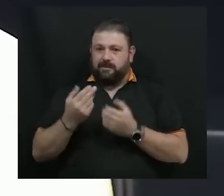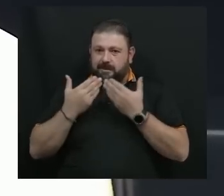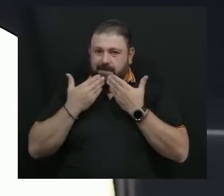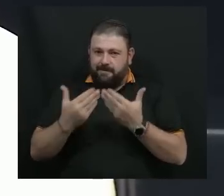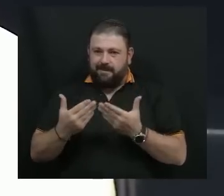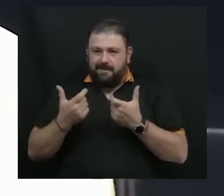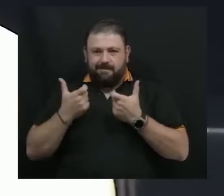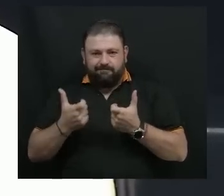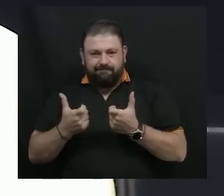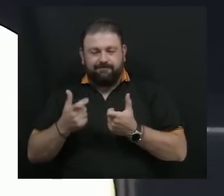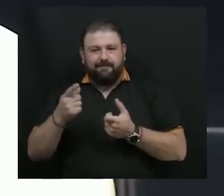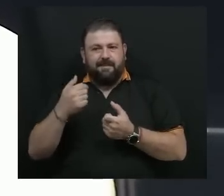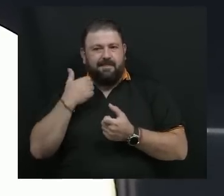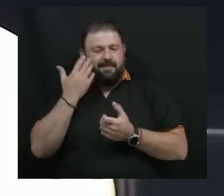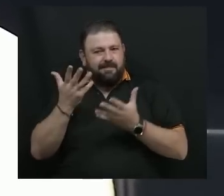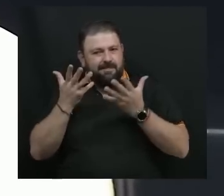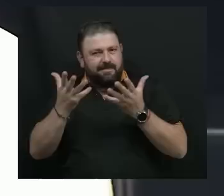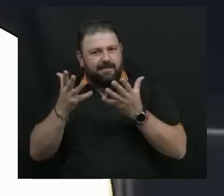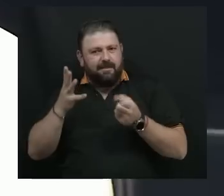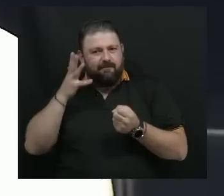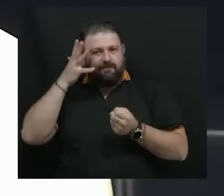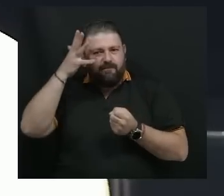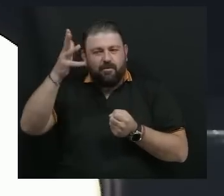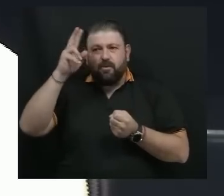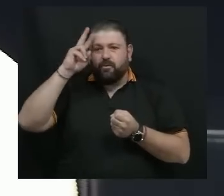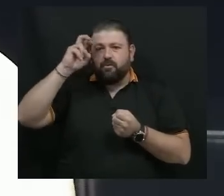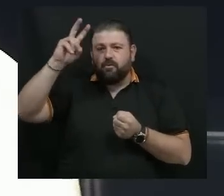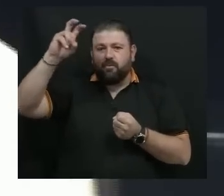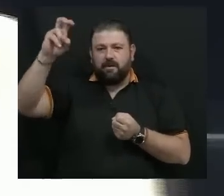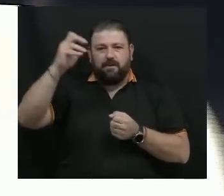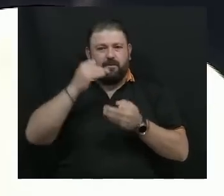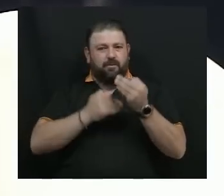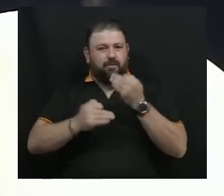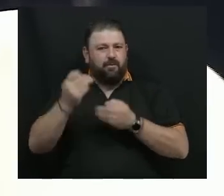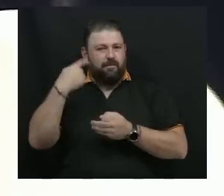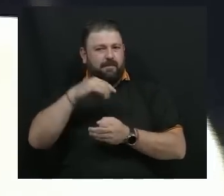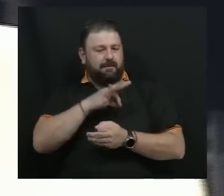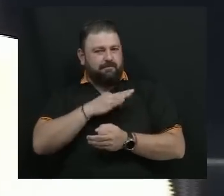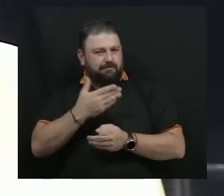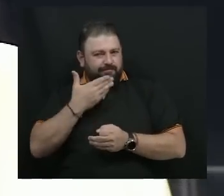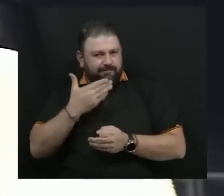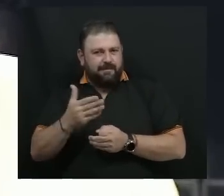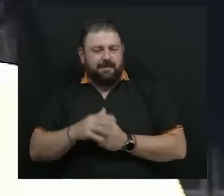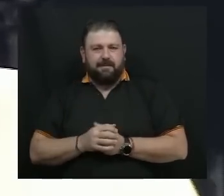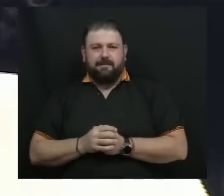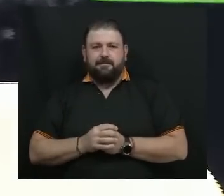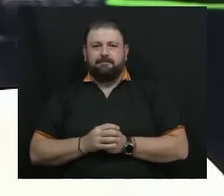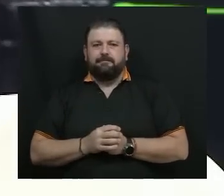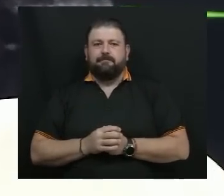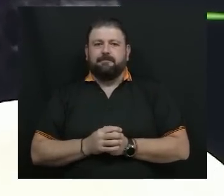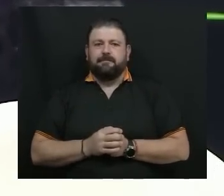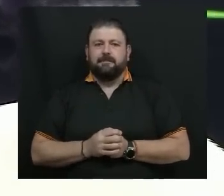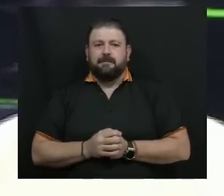sueños, ¿vale? Bueno, si me ayudan con la presentación, vamos a colocar unas imágenes allí. Aquí está.